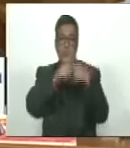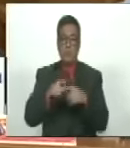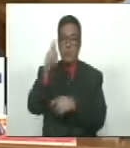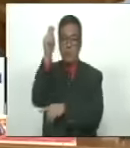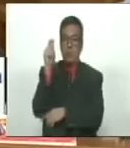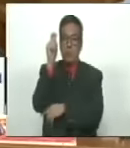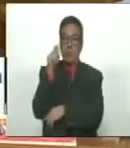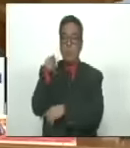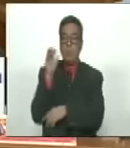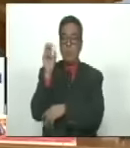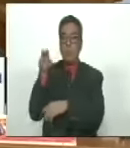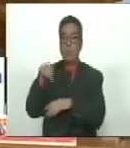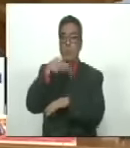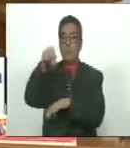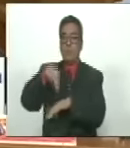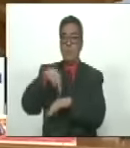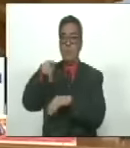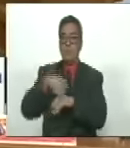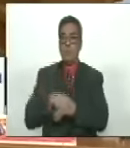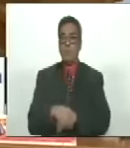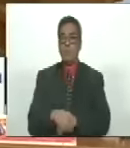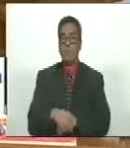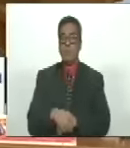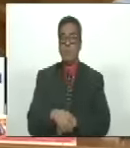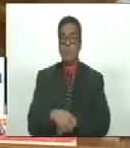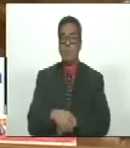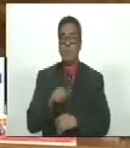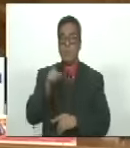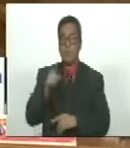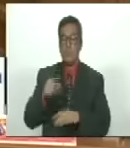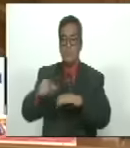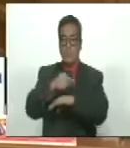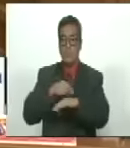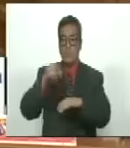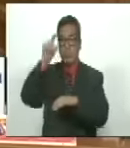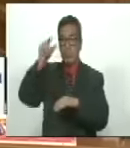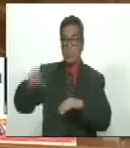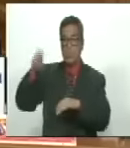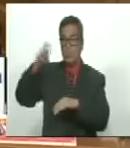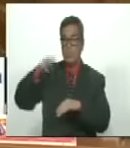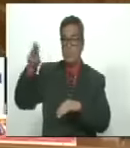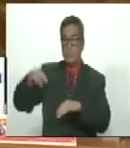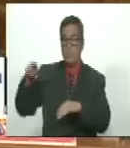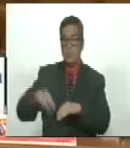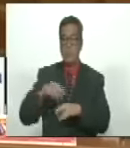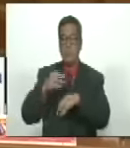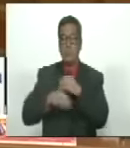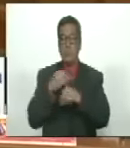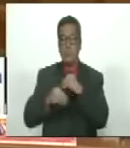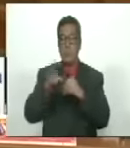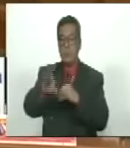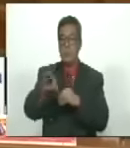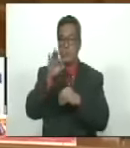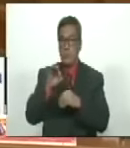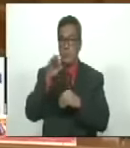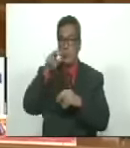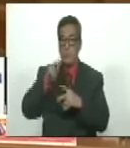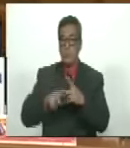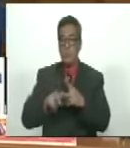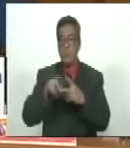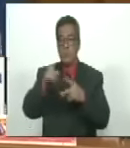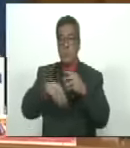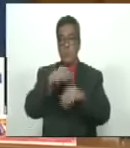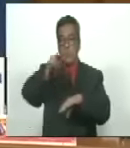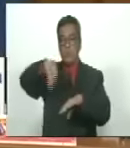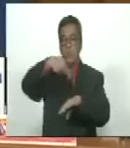parlamentaria en la Asamblea Nacional del estado de la Guayana Esequiba será escogida en una